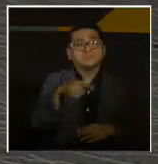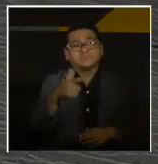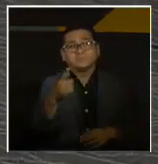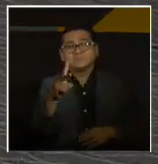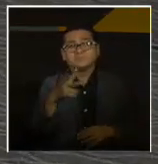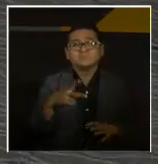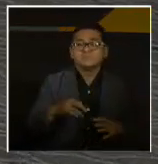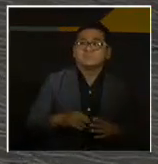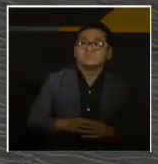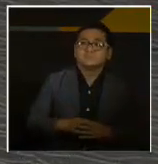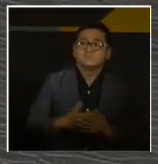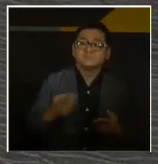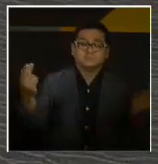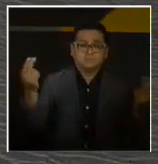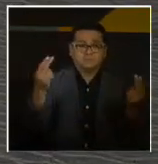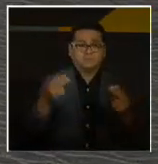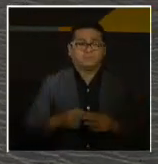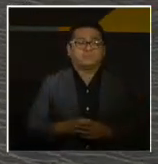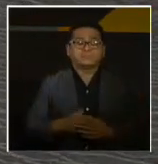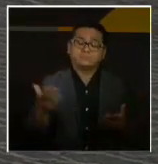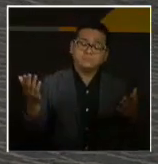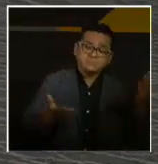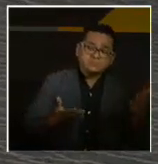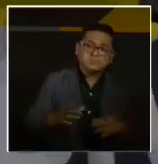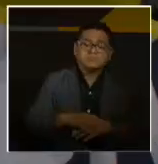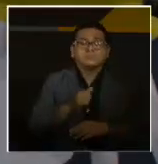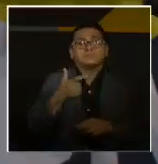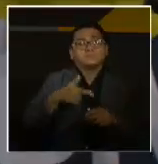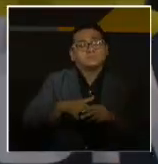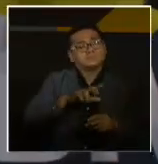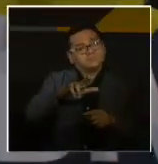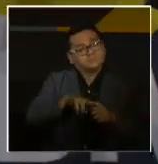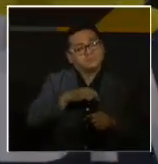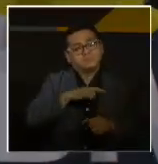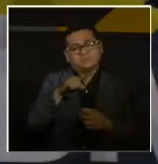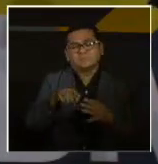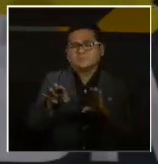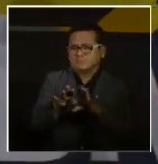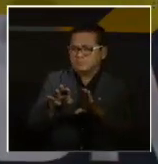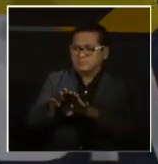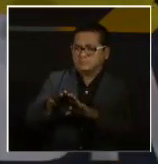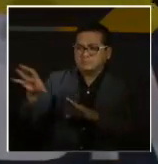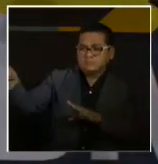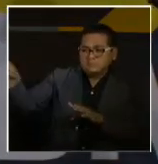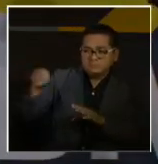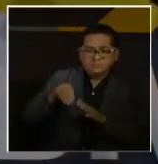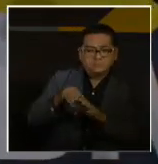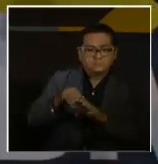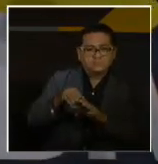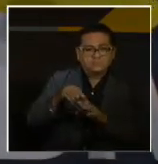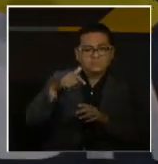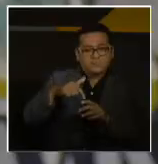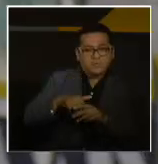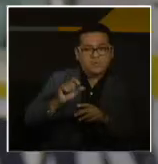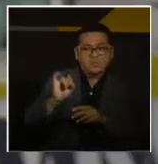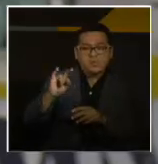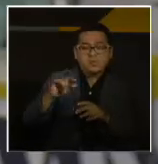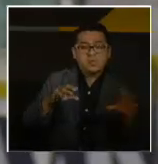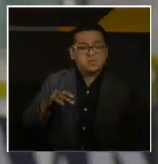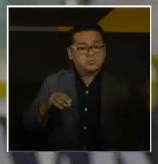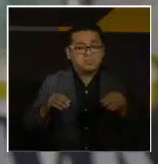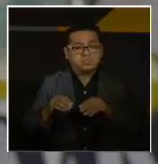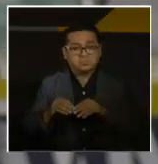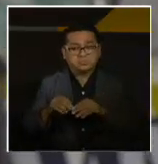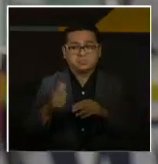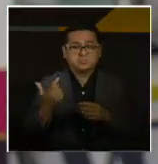12.8 metros. Necesitamos traer gas natural. Hay 2 vías para hacerlo. hacerlo a través de gas licuado, hacerlo